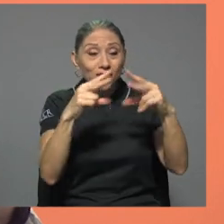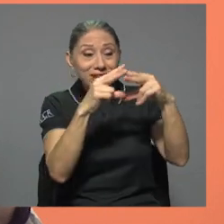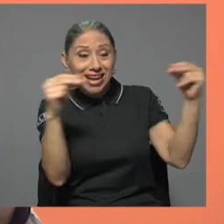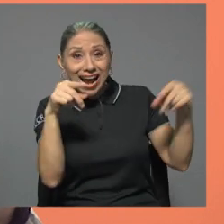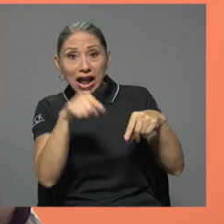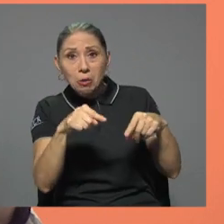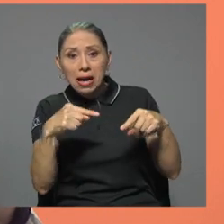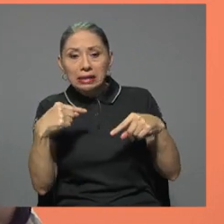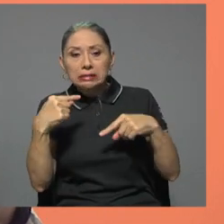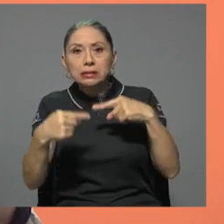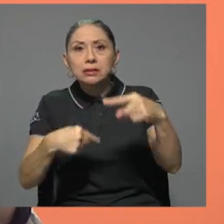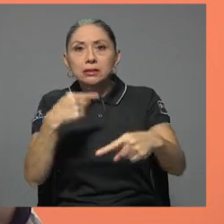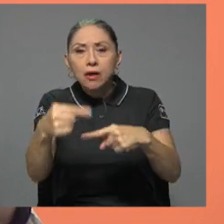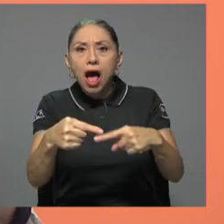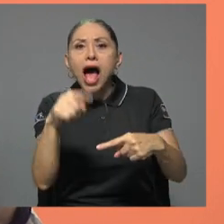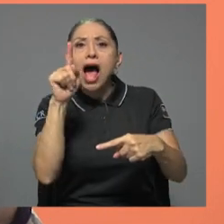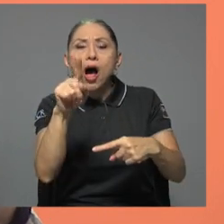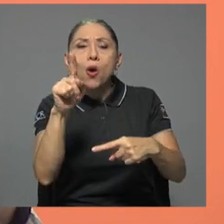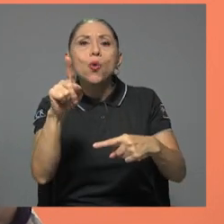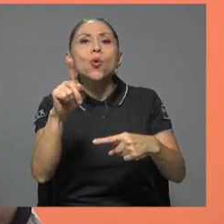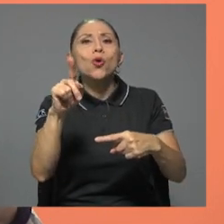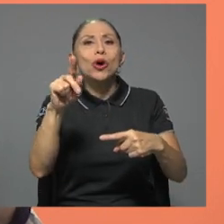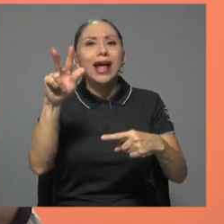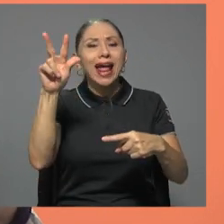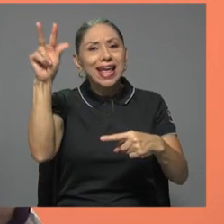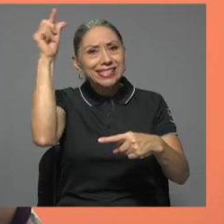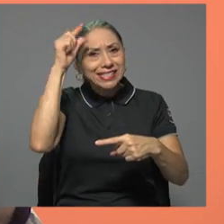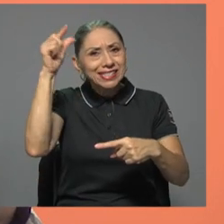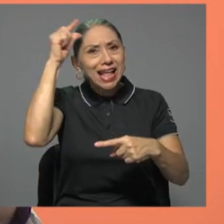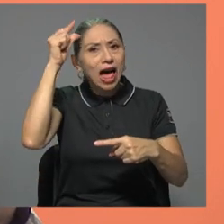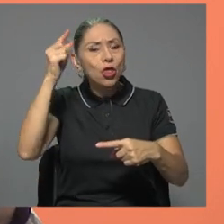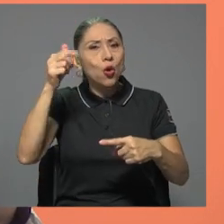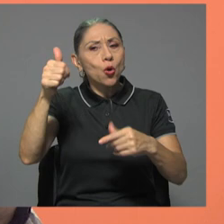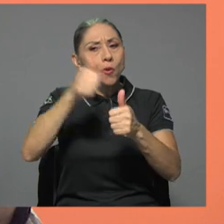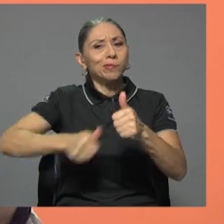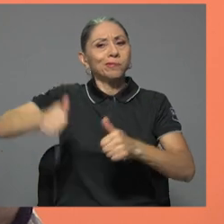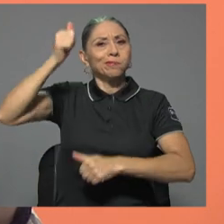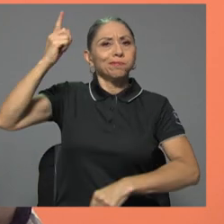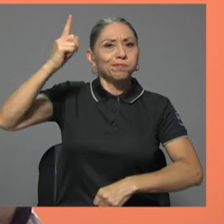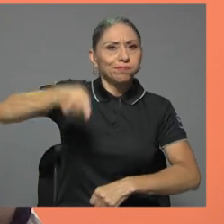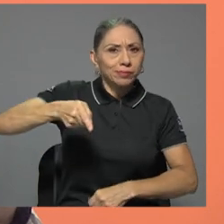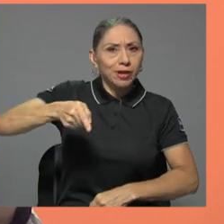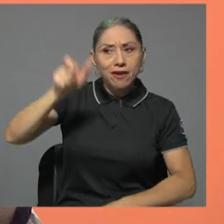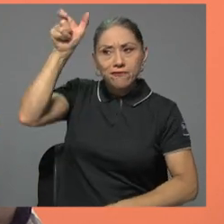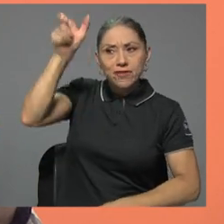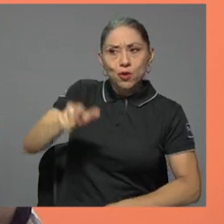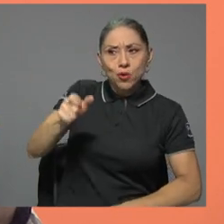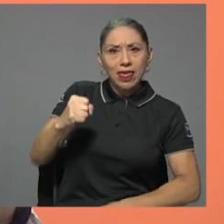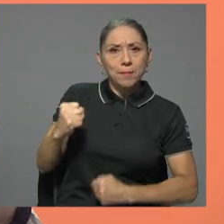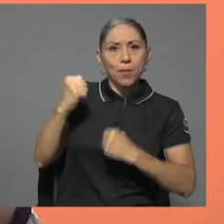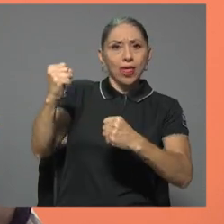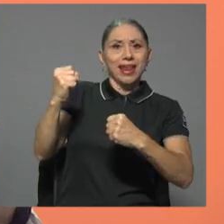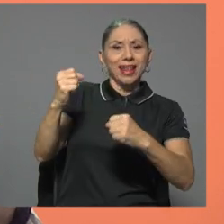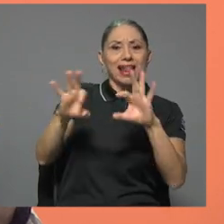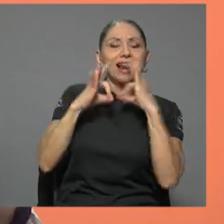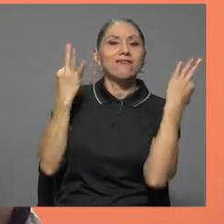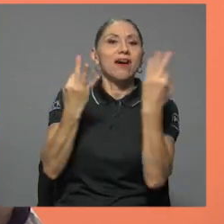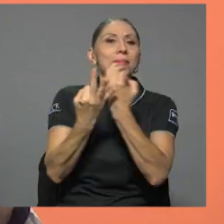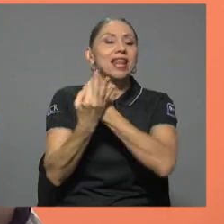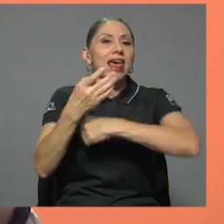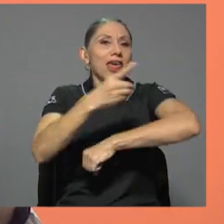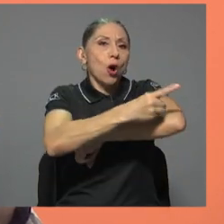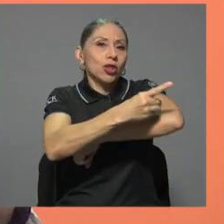se encamina a convertirse en un estado autocrático verdad en el cual se concentra la figura del poder en la familia de ortega y su esposa rosario murillo